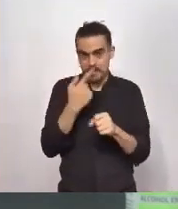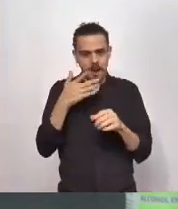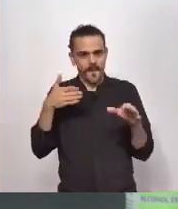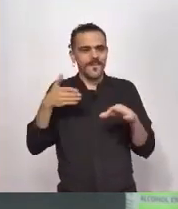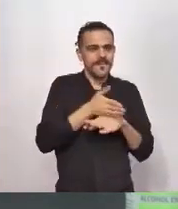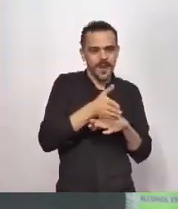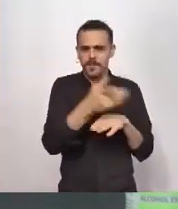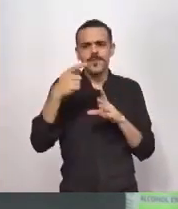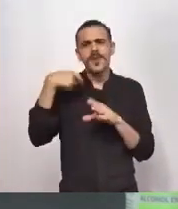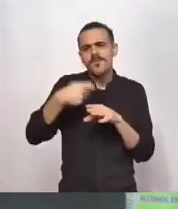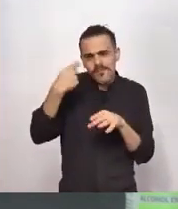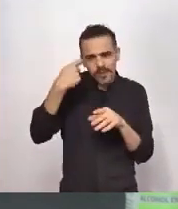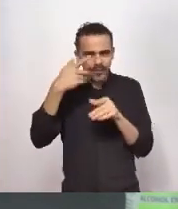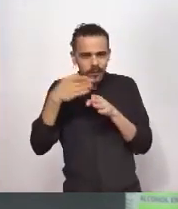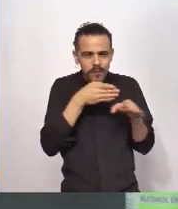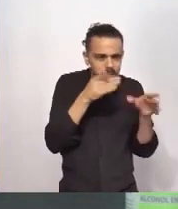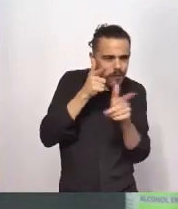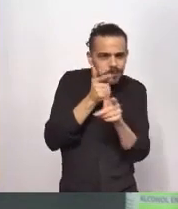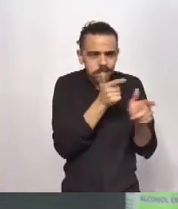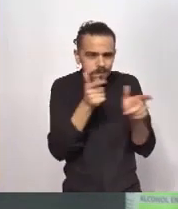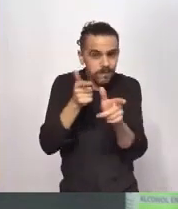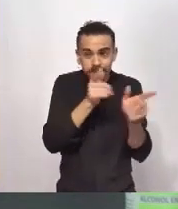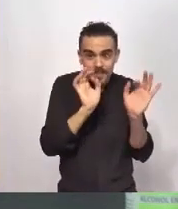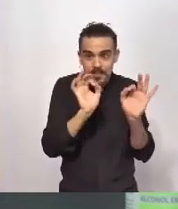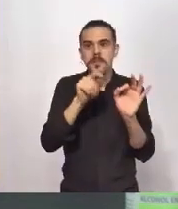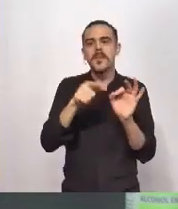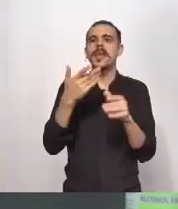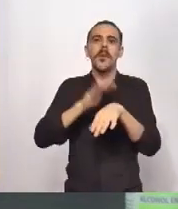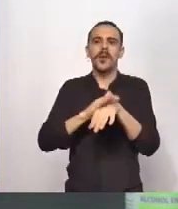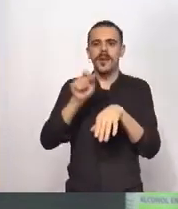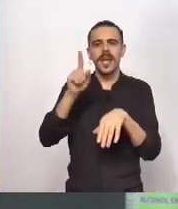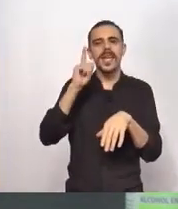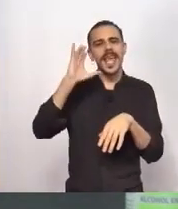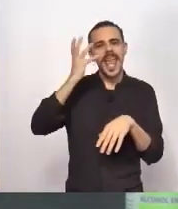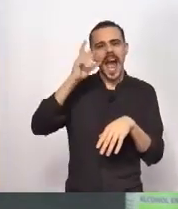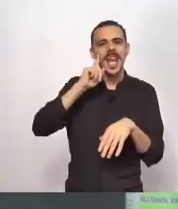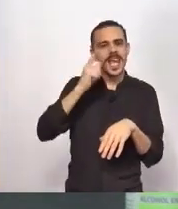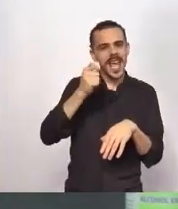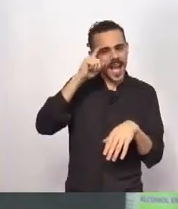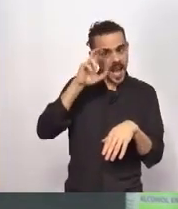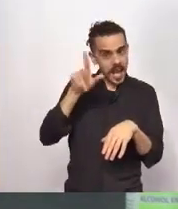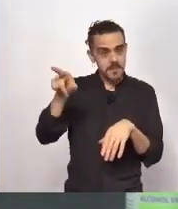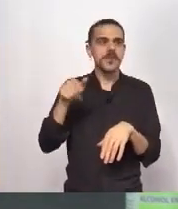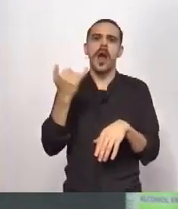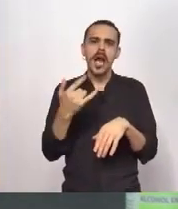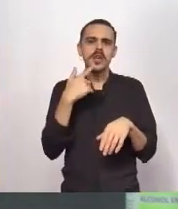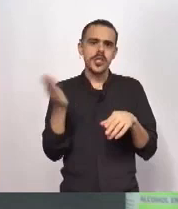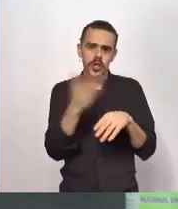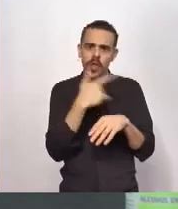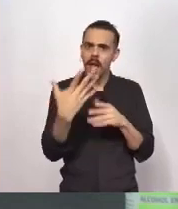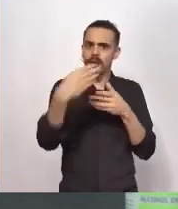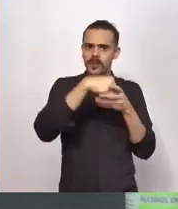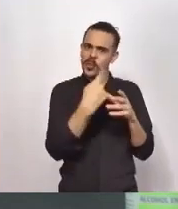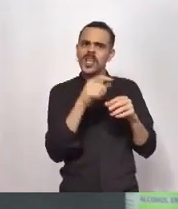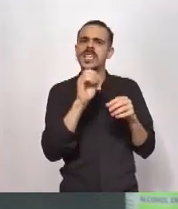creemos que es conocer los museos de otra manera. Van a estar dispuestos en la página de Cultura, en una sección especial que se llama Recorridos Virtuales, o